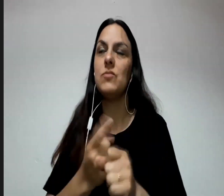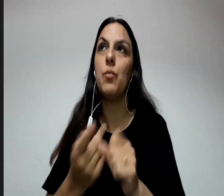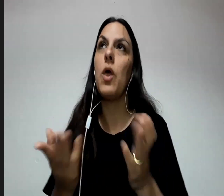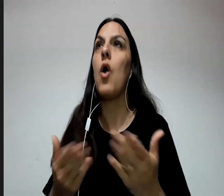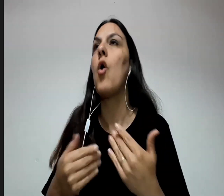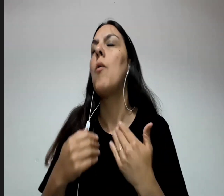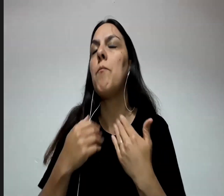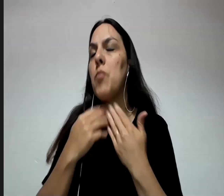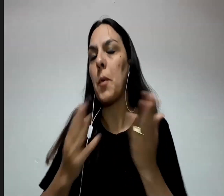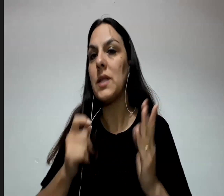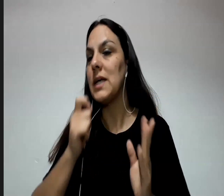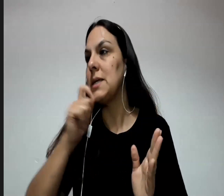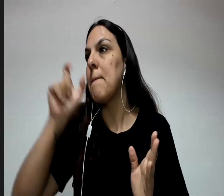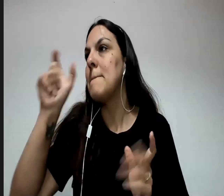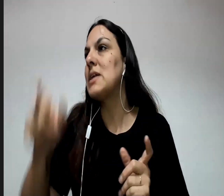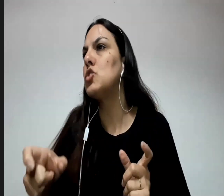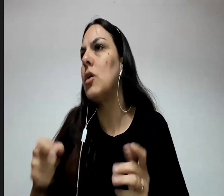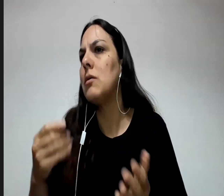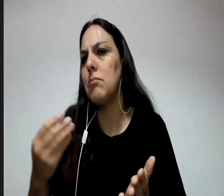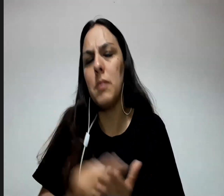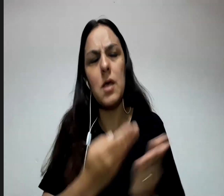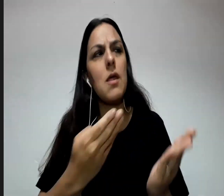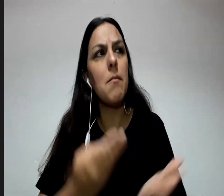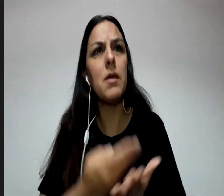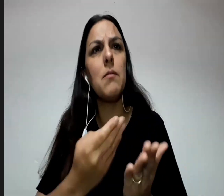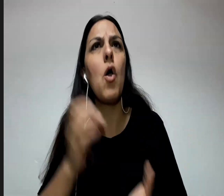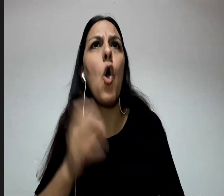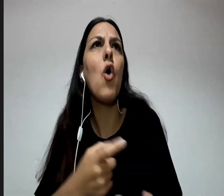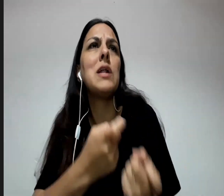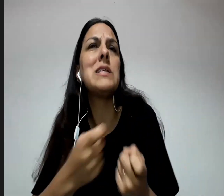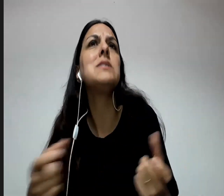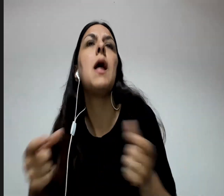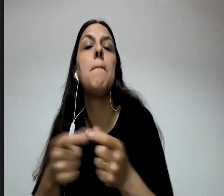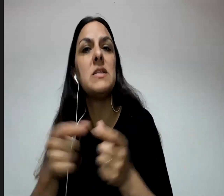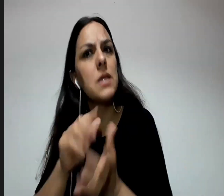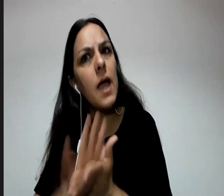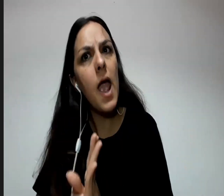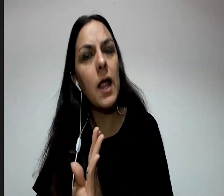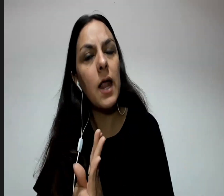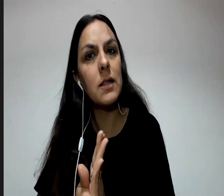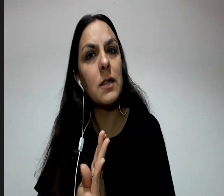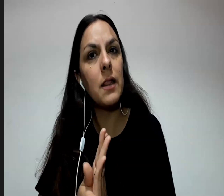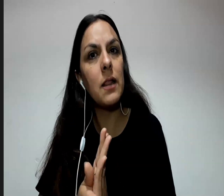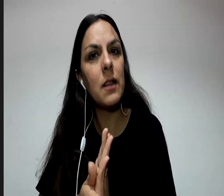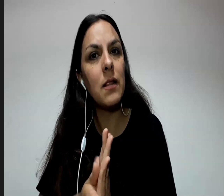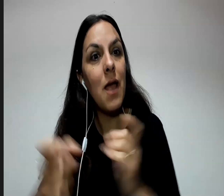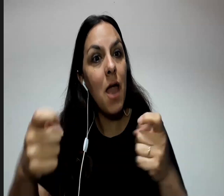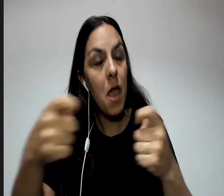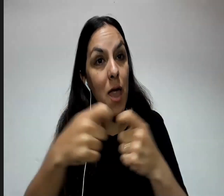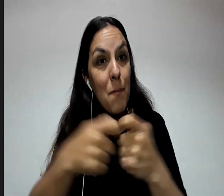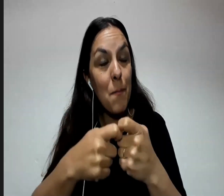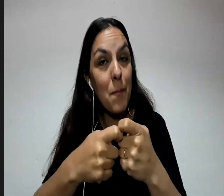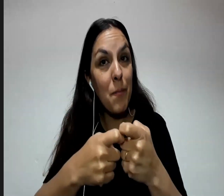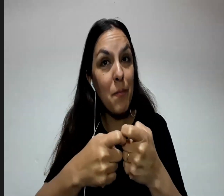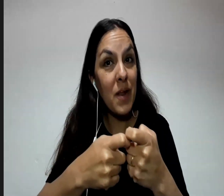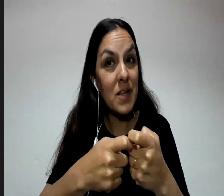cuando la persona que reclamaba o necesitaba de un pasaje, ante la negativa de la permisionaria de la